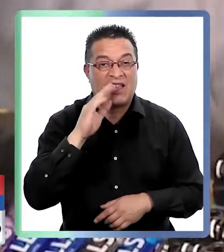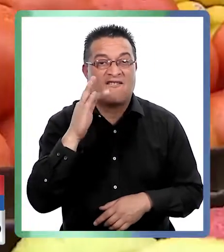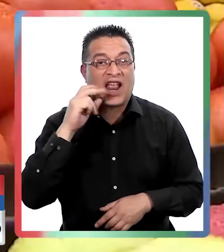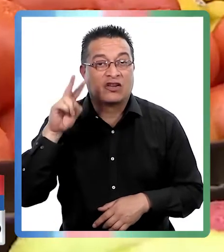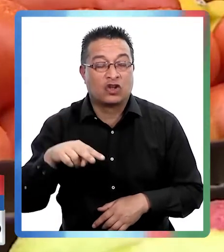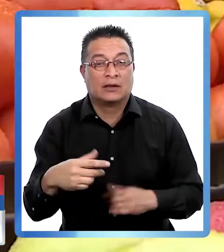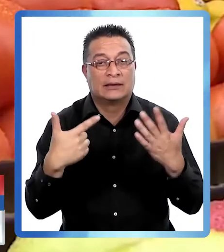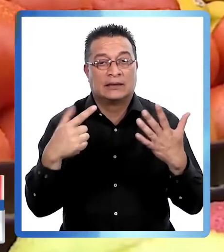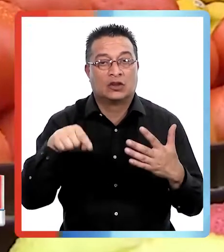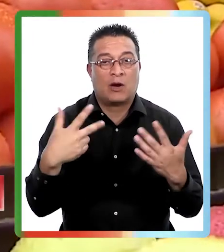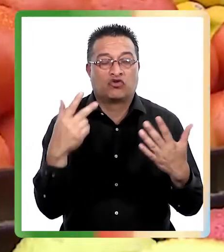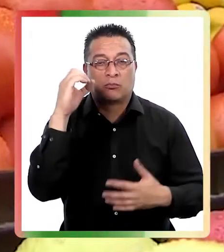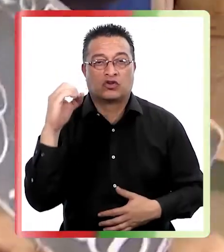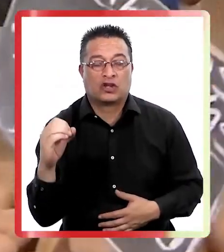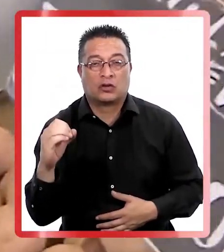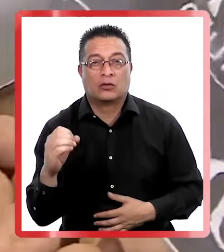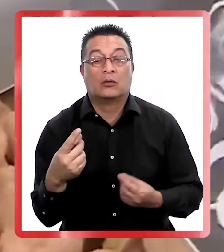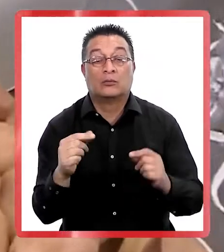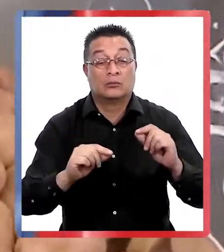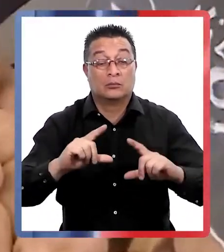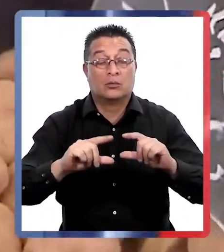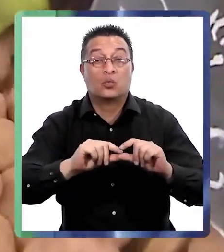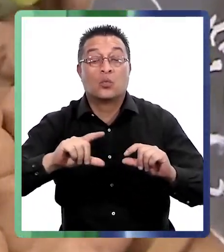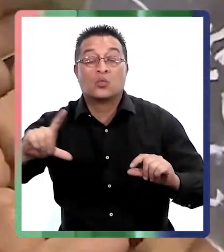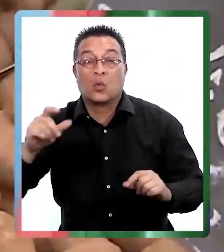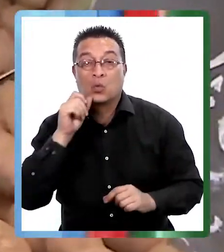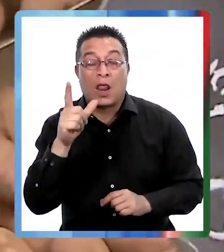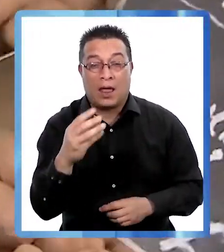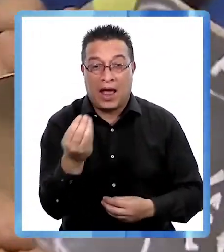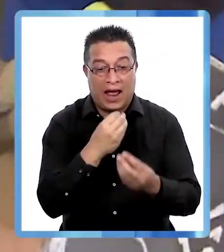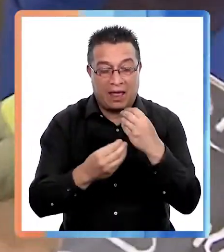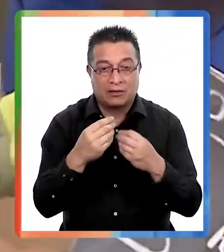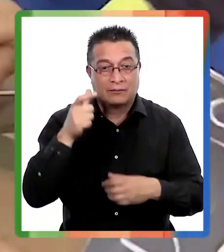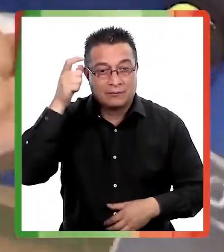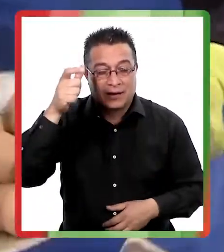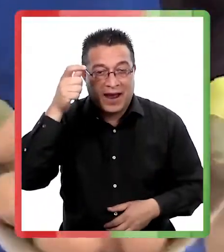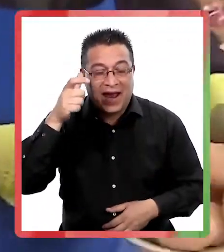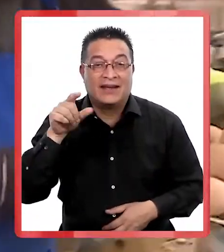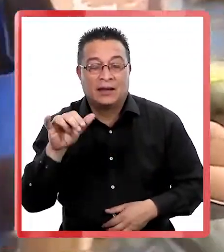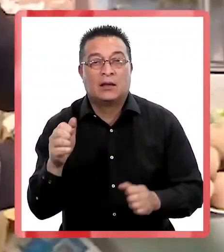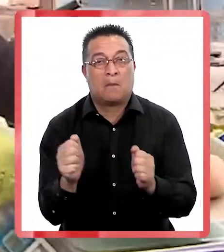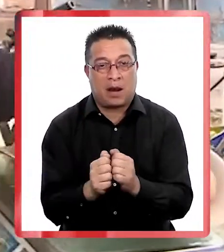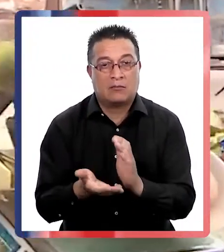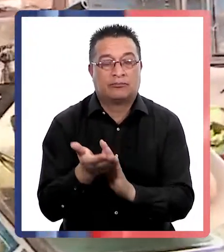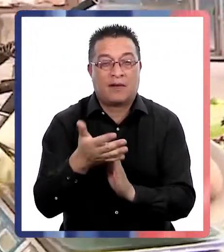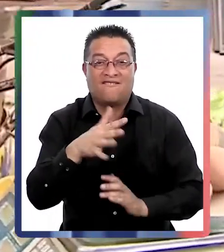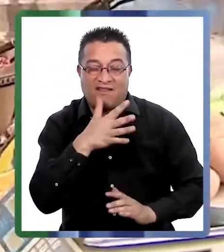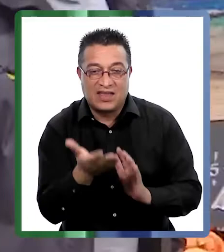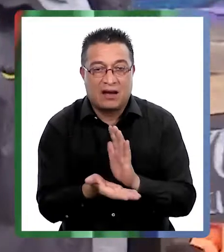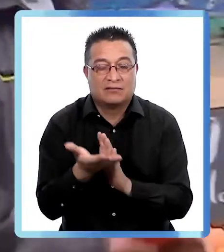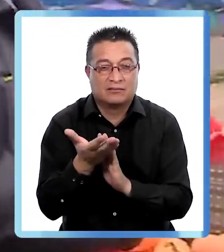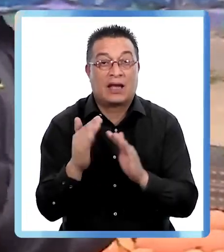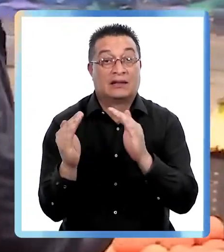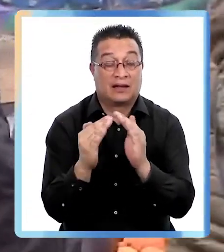acumulada es de 7,8%. ¿Qué precios siguen subiendo? Los alimentos como la carne de vacuno y el pan, las bebidas,